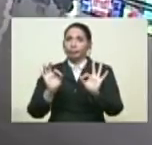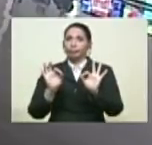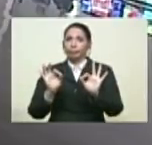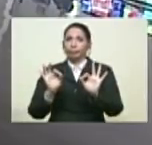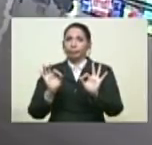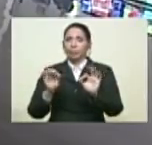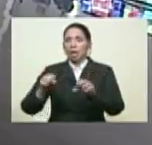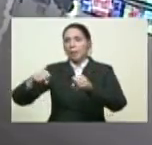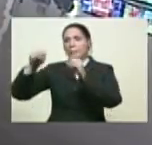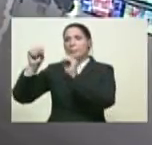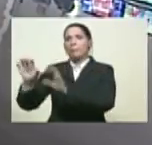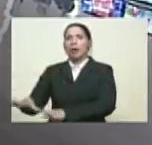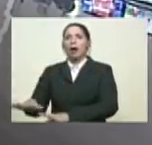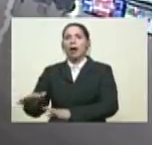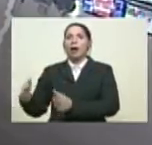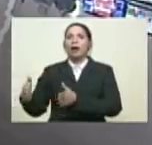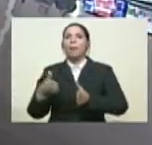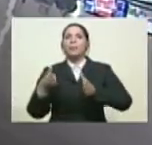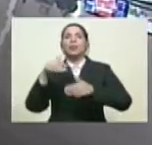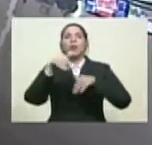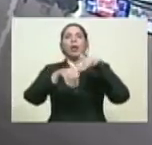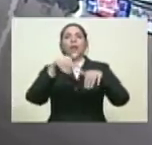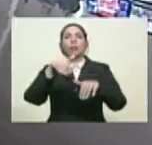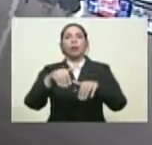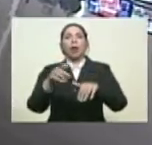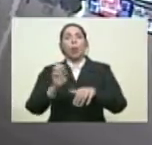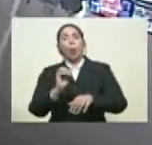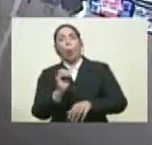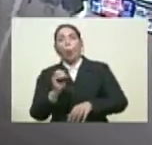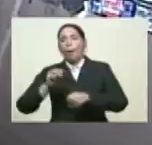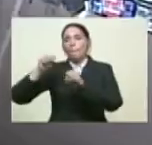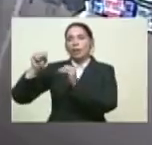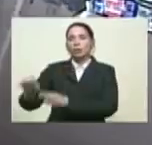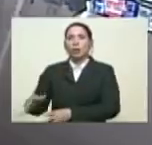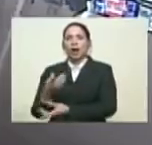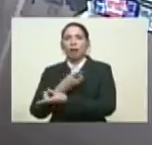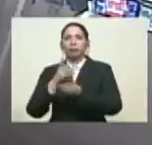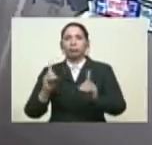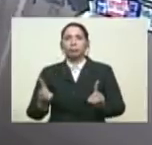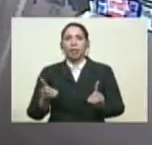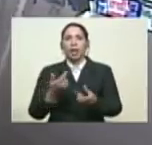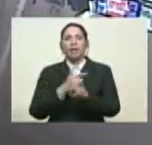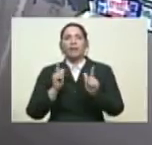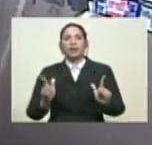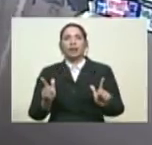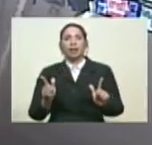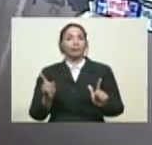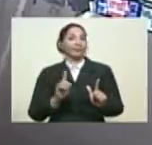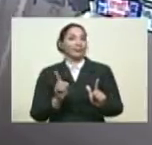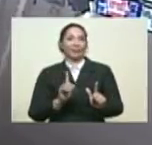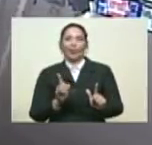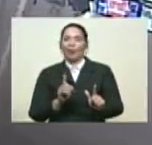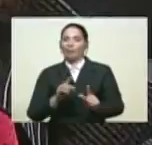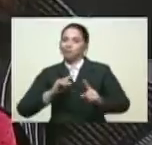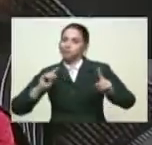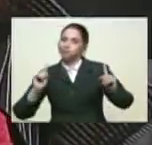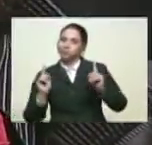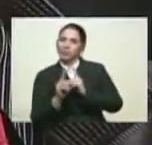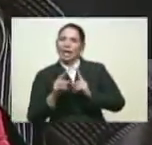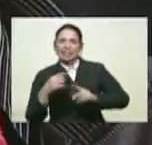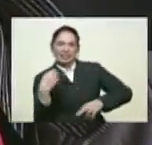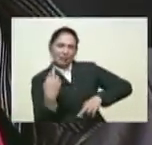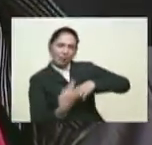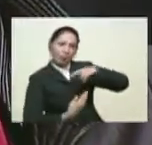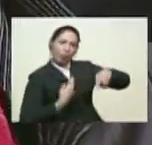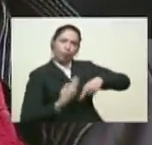el camino electoral o abandonar el camino de la democracia y las libertades. Al contrario, la Revolución